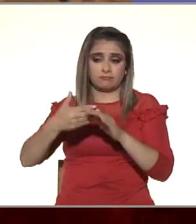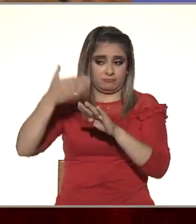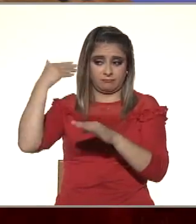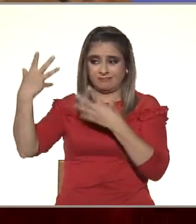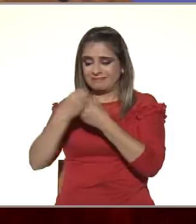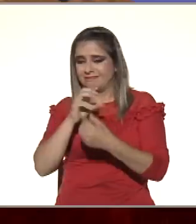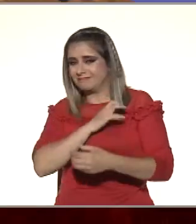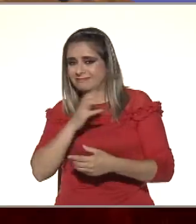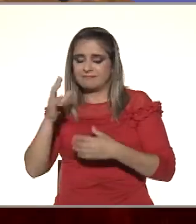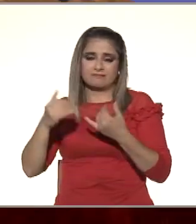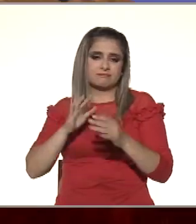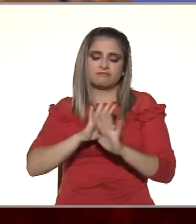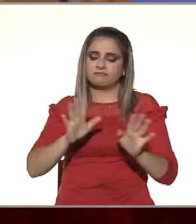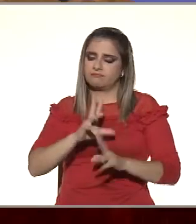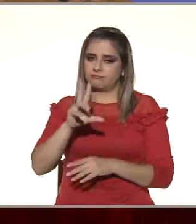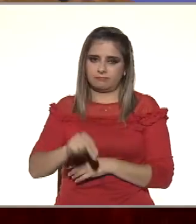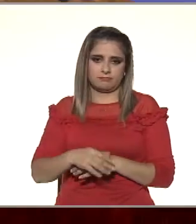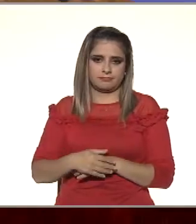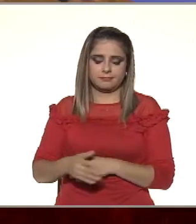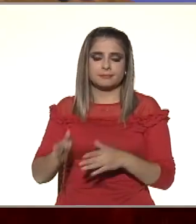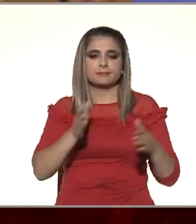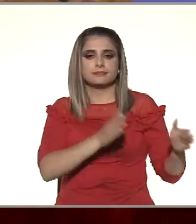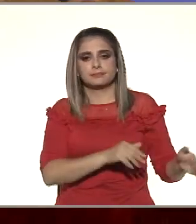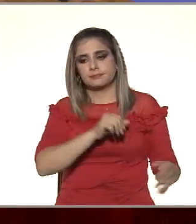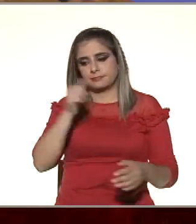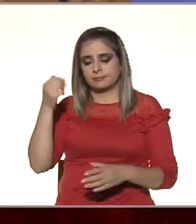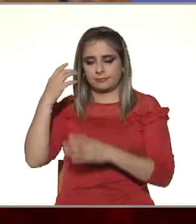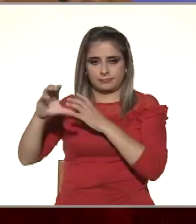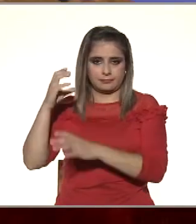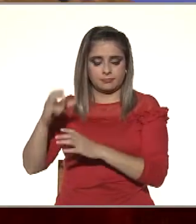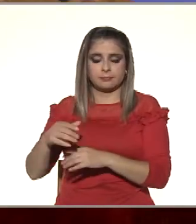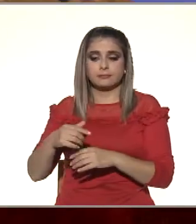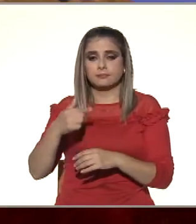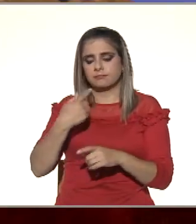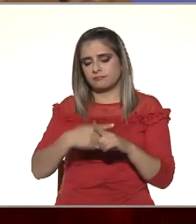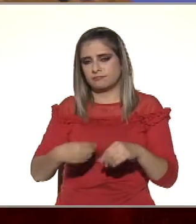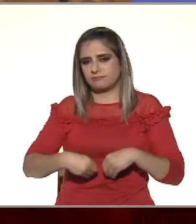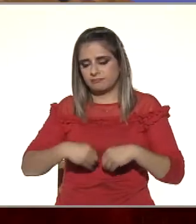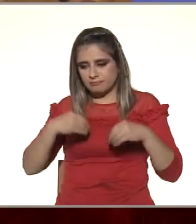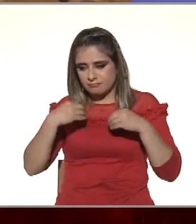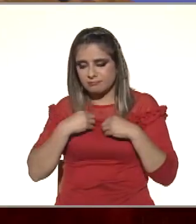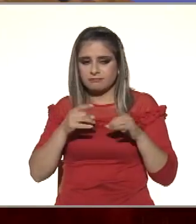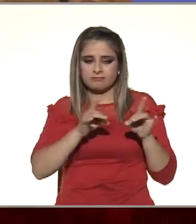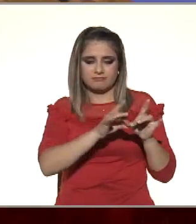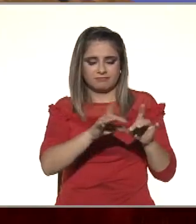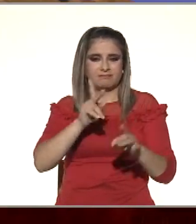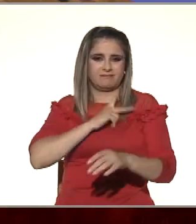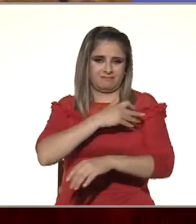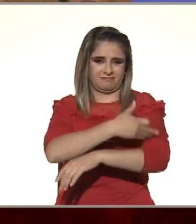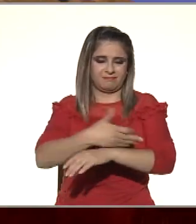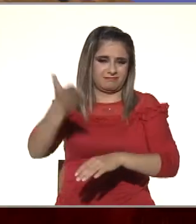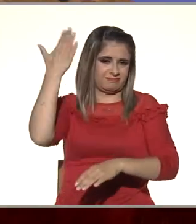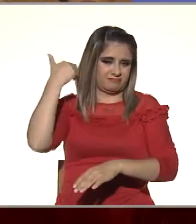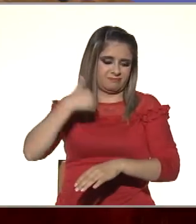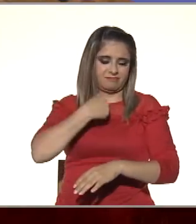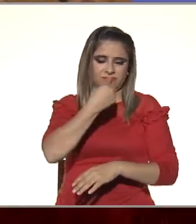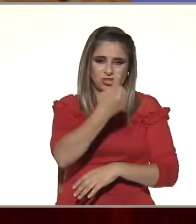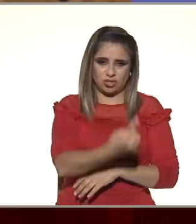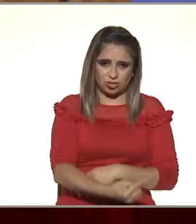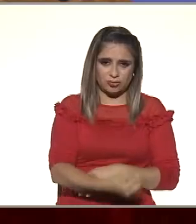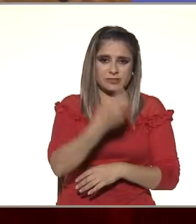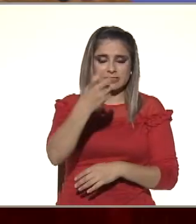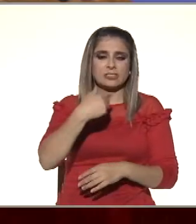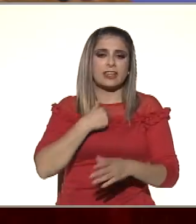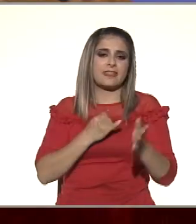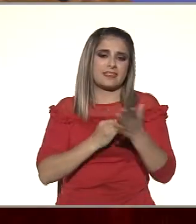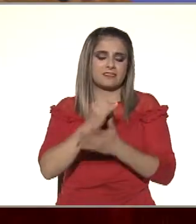chica en Facebook. También nos comenta un hombre, por vivencias y situaciones que viví en mi familia cuando era un niño, fue que decidí